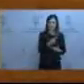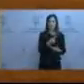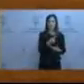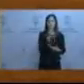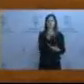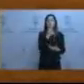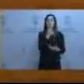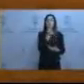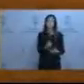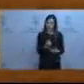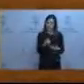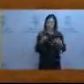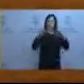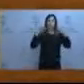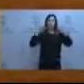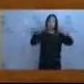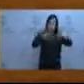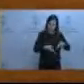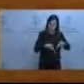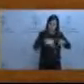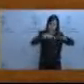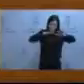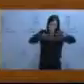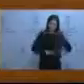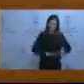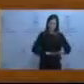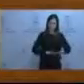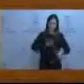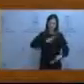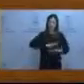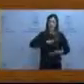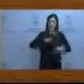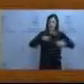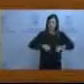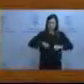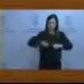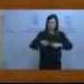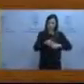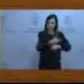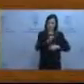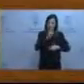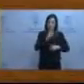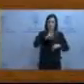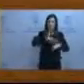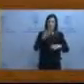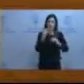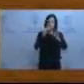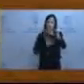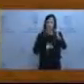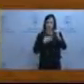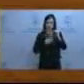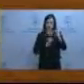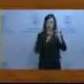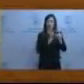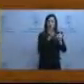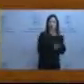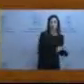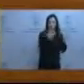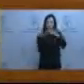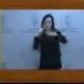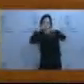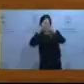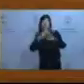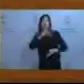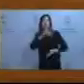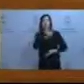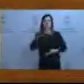proporcionar asistencia in situ con capacidad de desfibrilar en el menor tiempo posible y proporcionar transporte rápido al hospital con personal